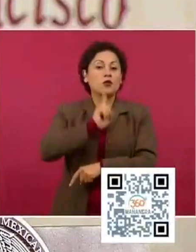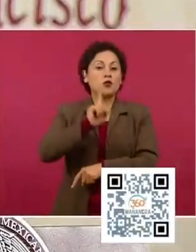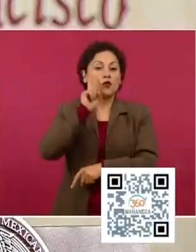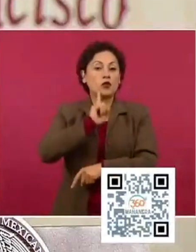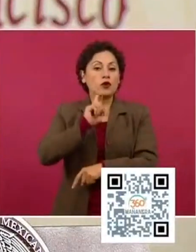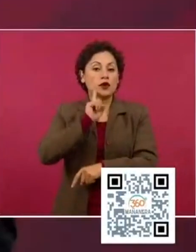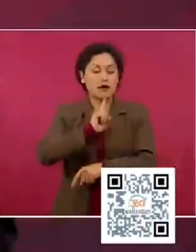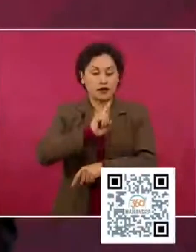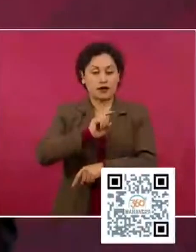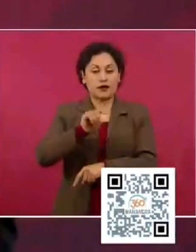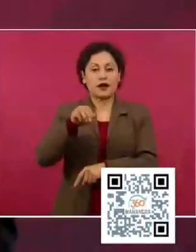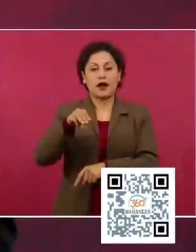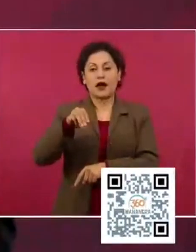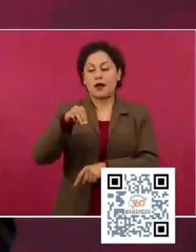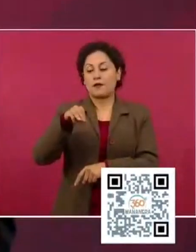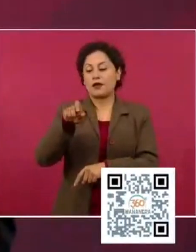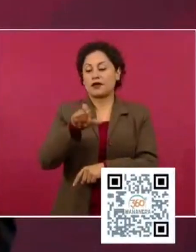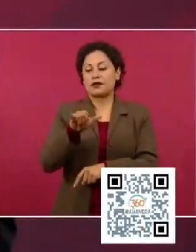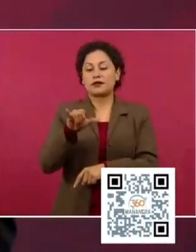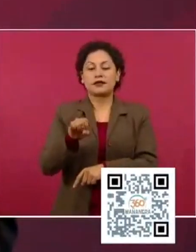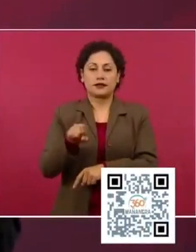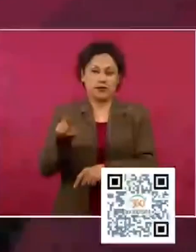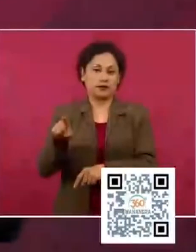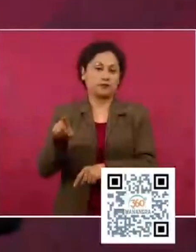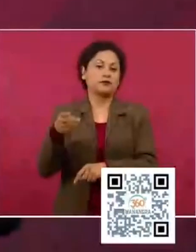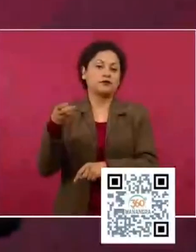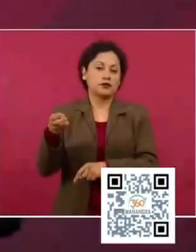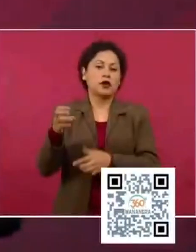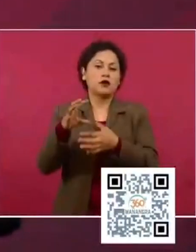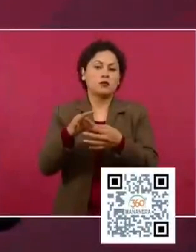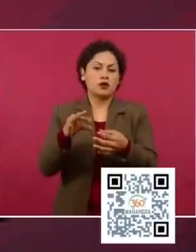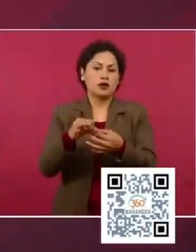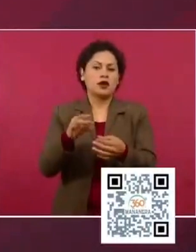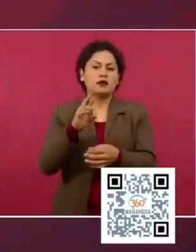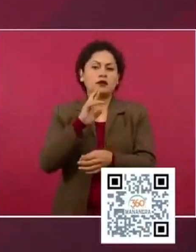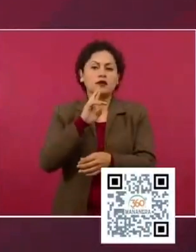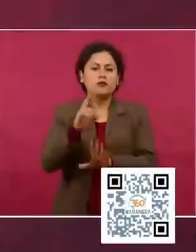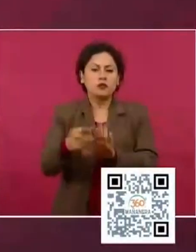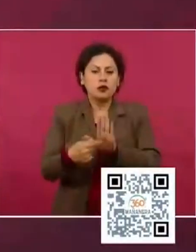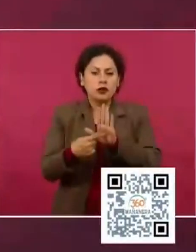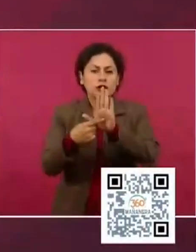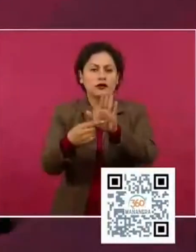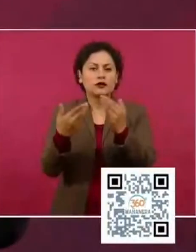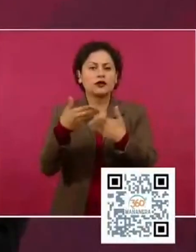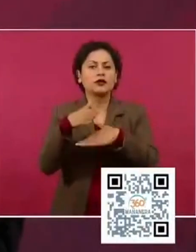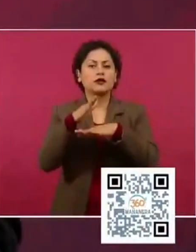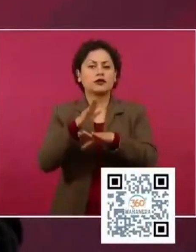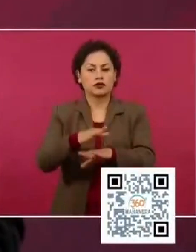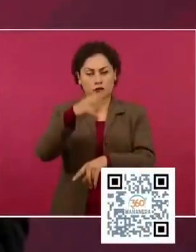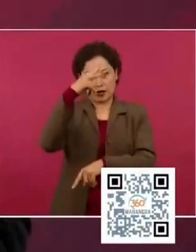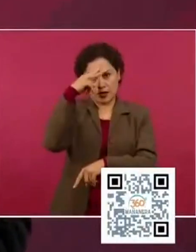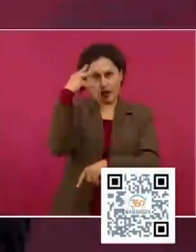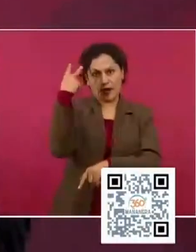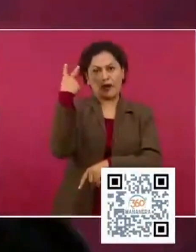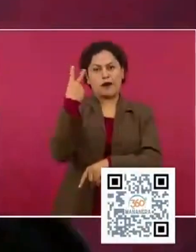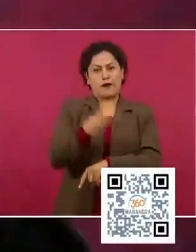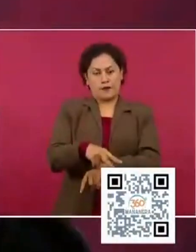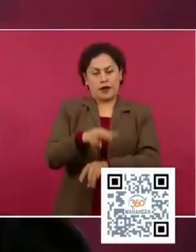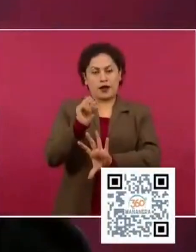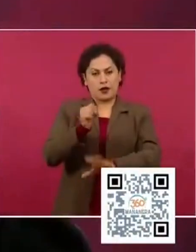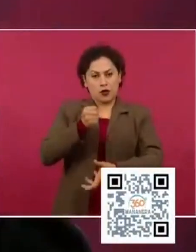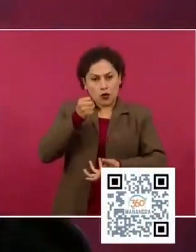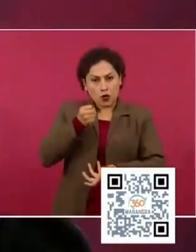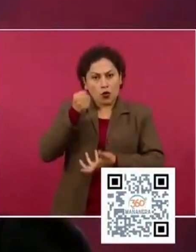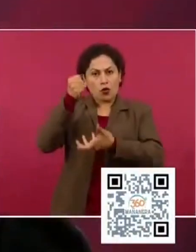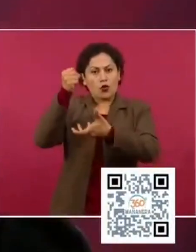mexicana de cooperación y desarrollo y va a presentar los resultados muy brevemente de las inversiones que México ha estado haciendo en El Salvador